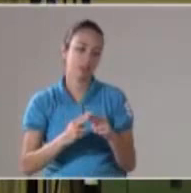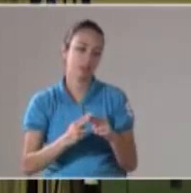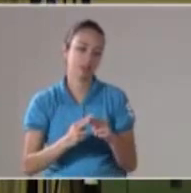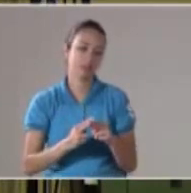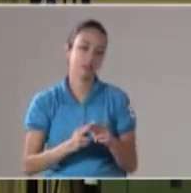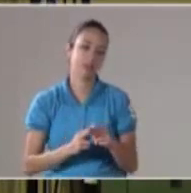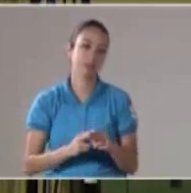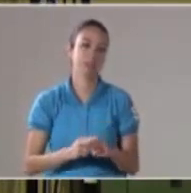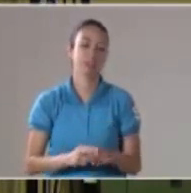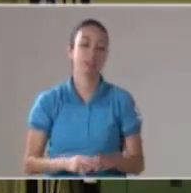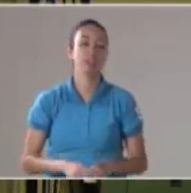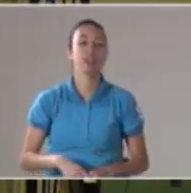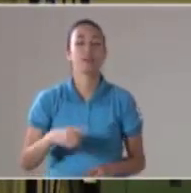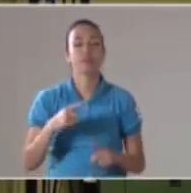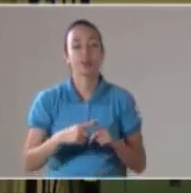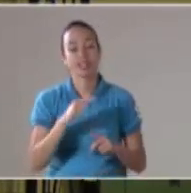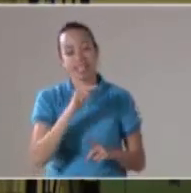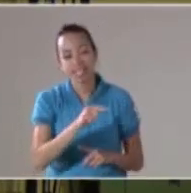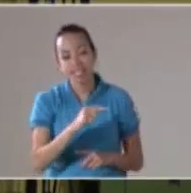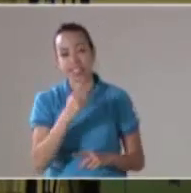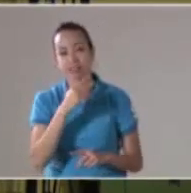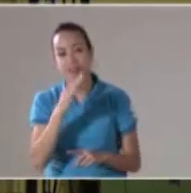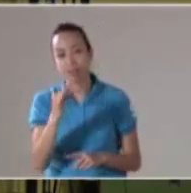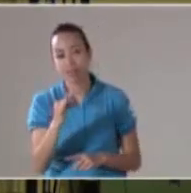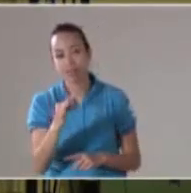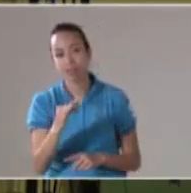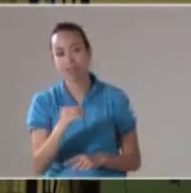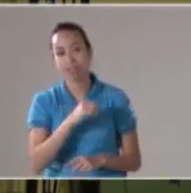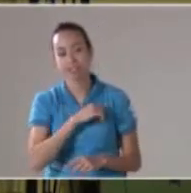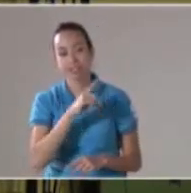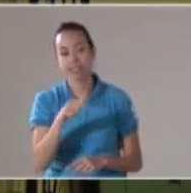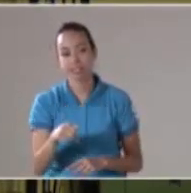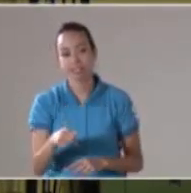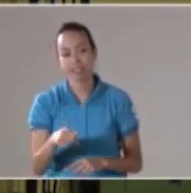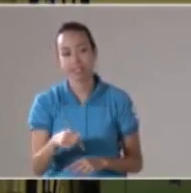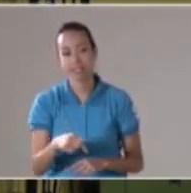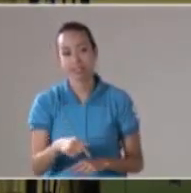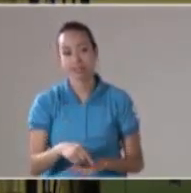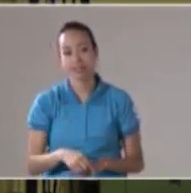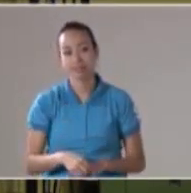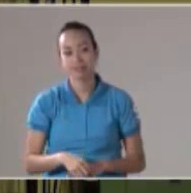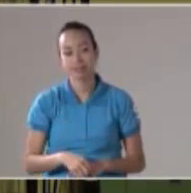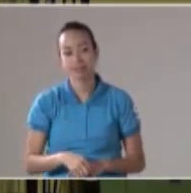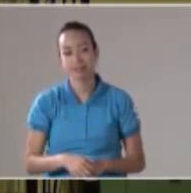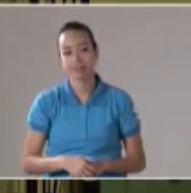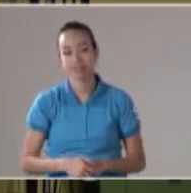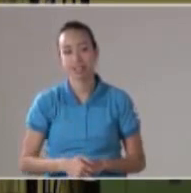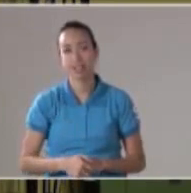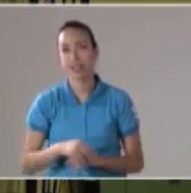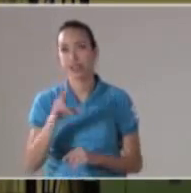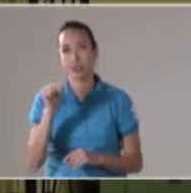ese su hermano, se está, pues, evitando el banquete.